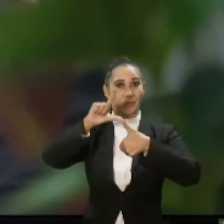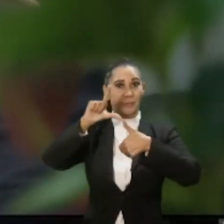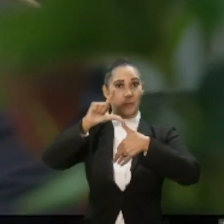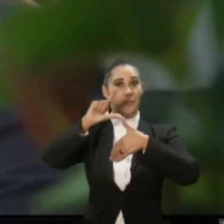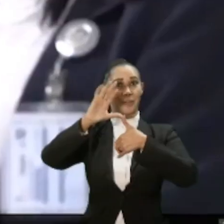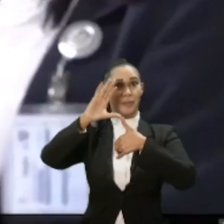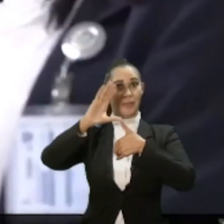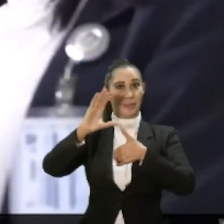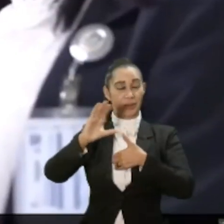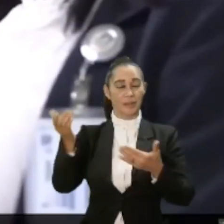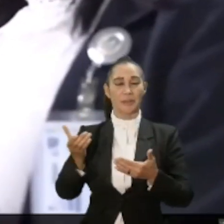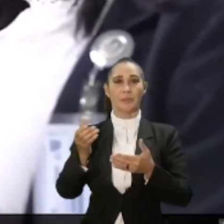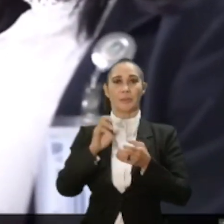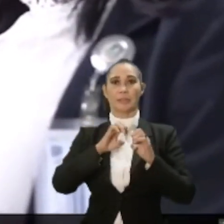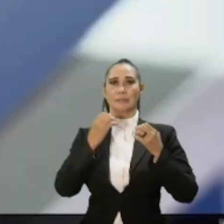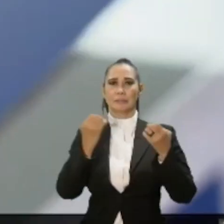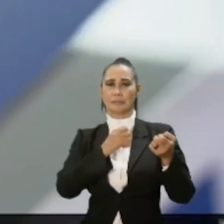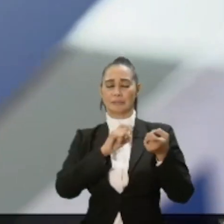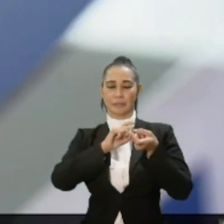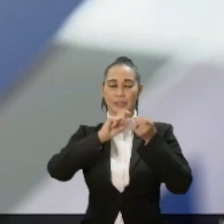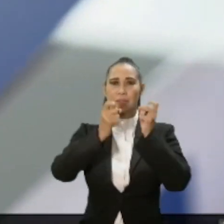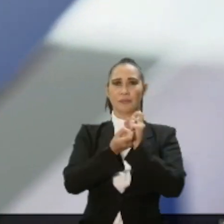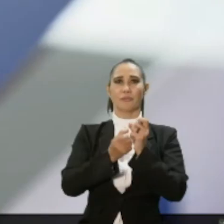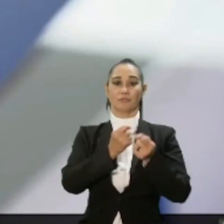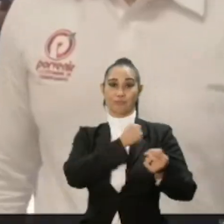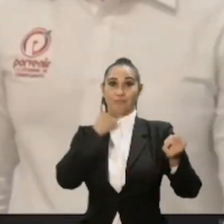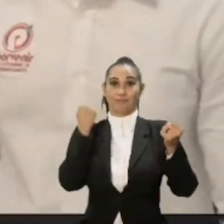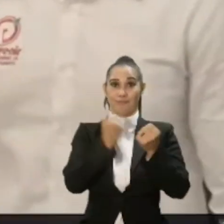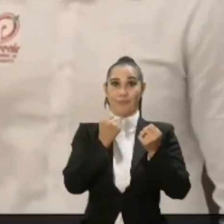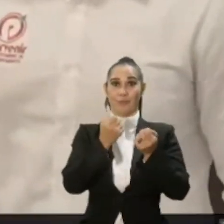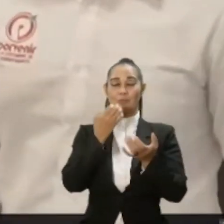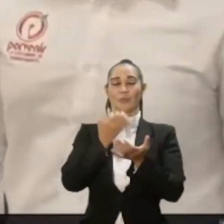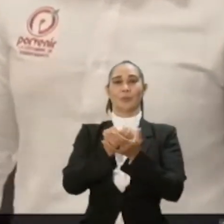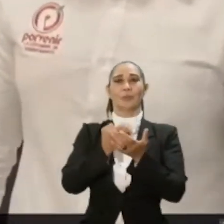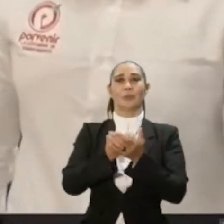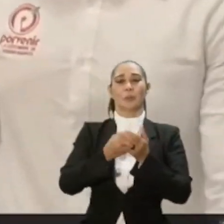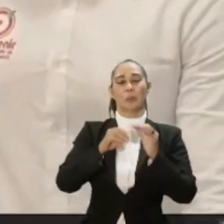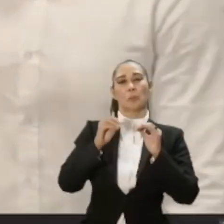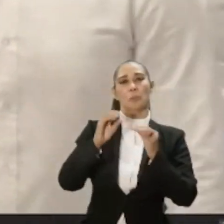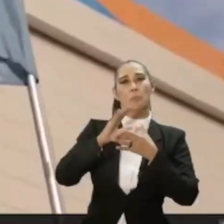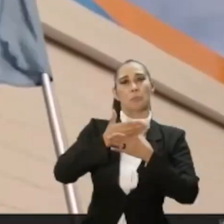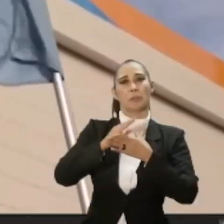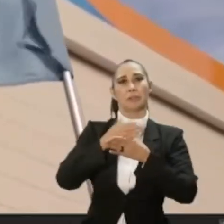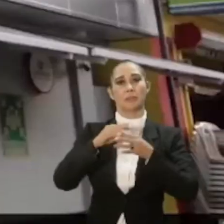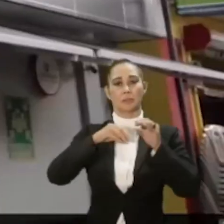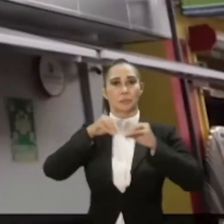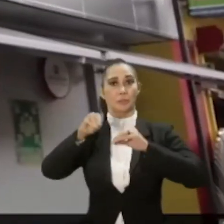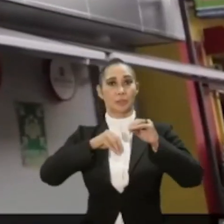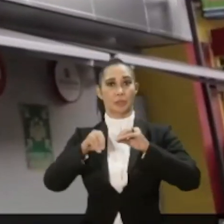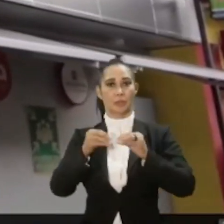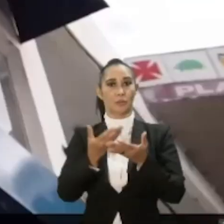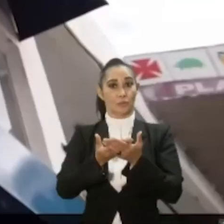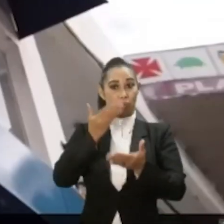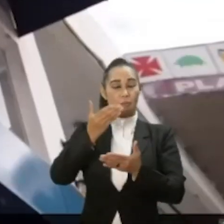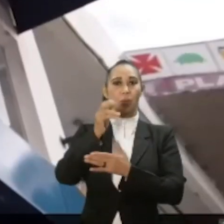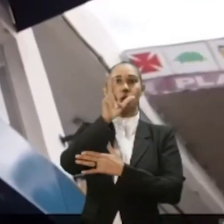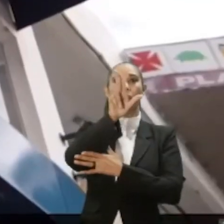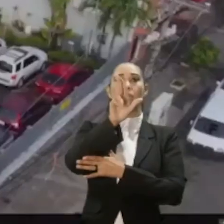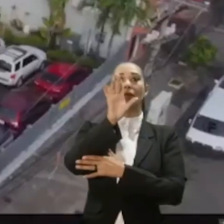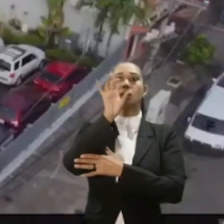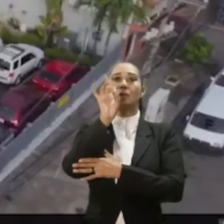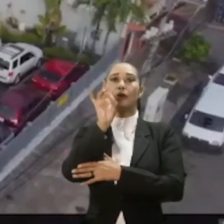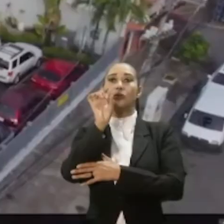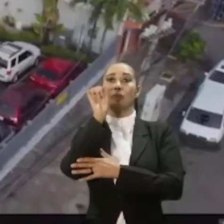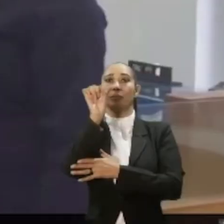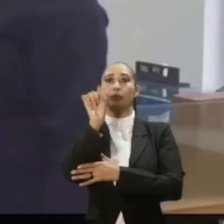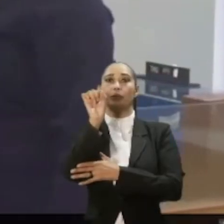y reforzó su posición de líder del sistema financiero nacional con una participación del mercado del 38.6% en